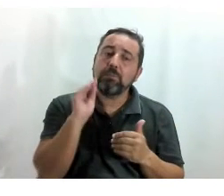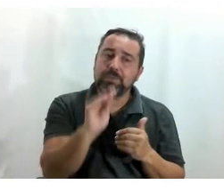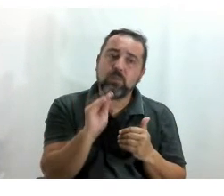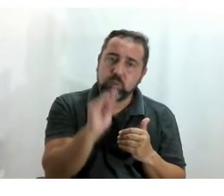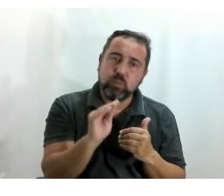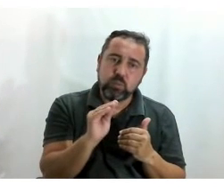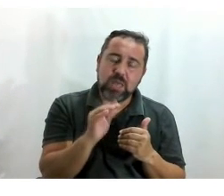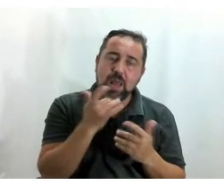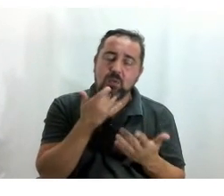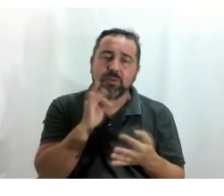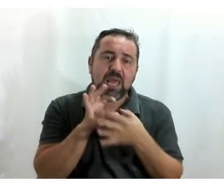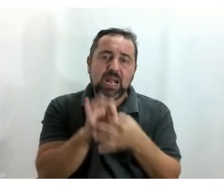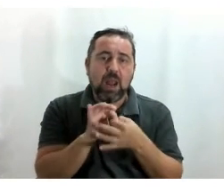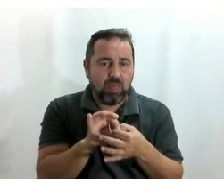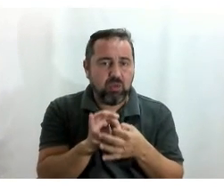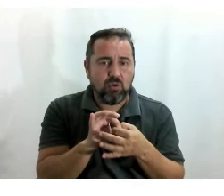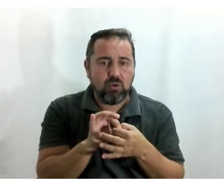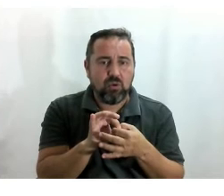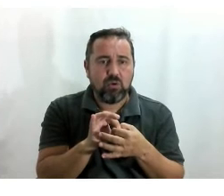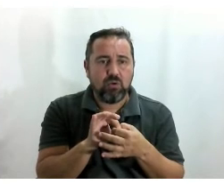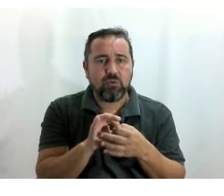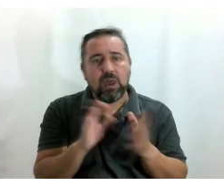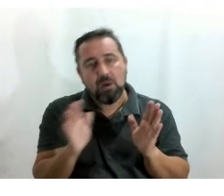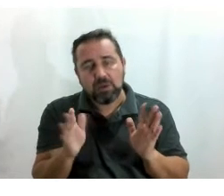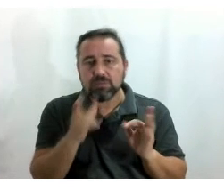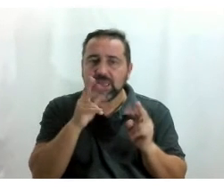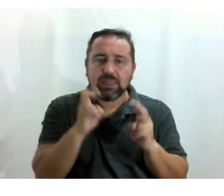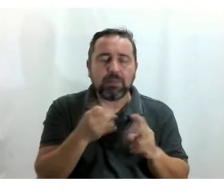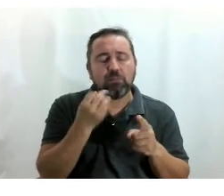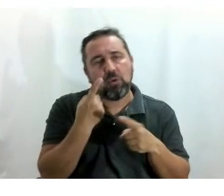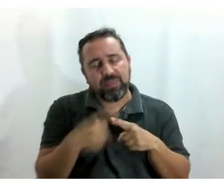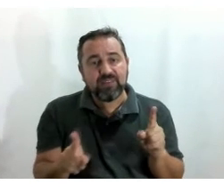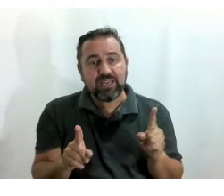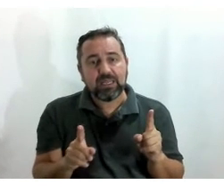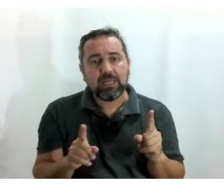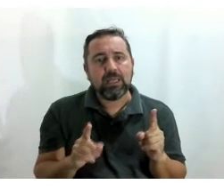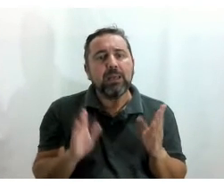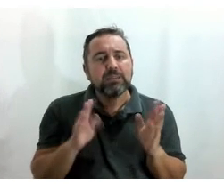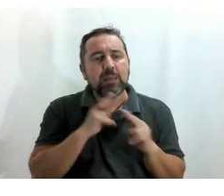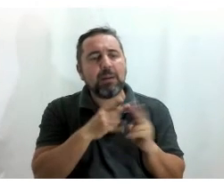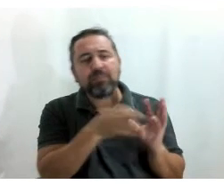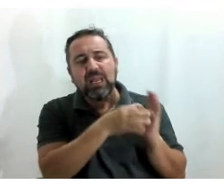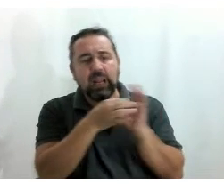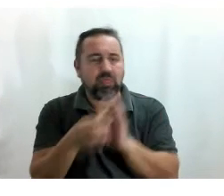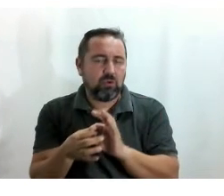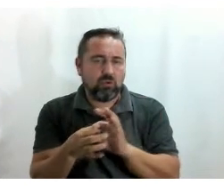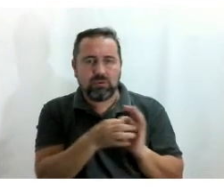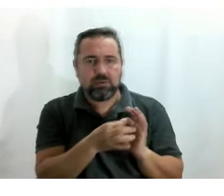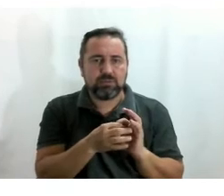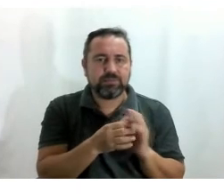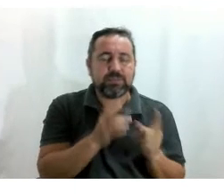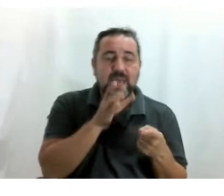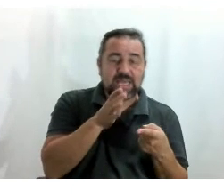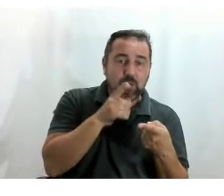en cierto modo, aunque aborda una cuestión diferente, y es la relación